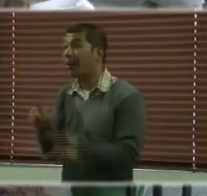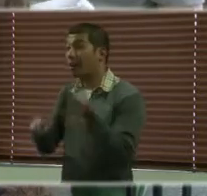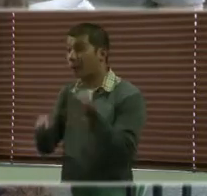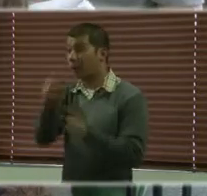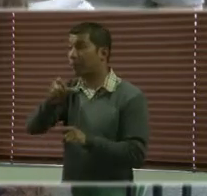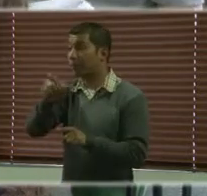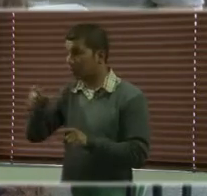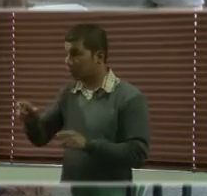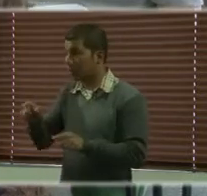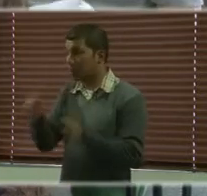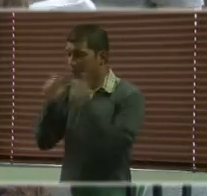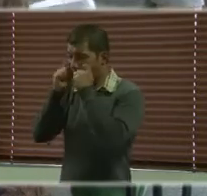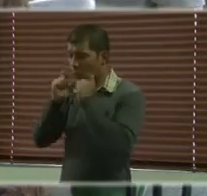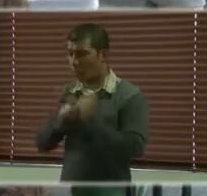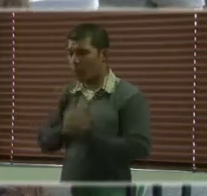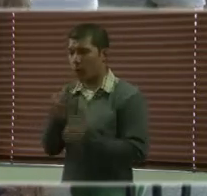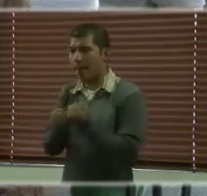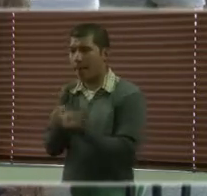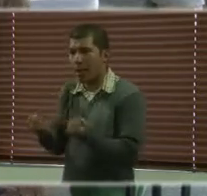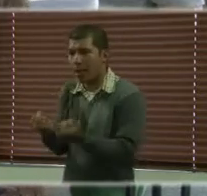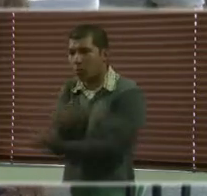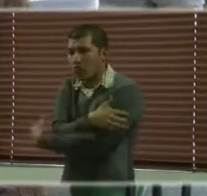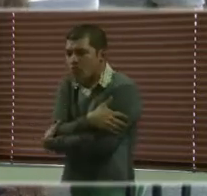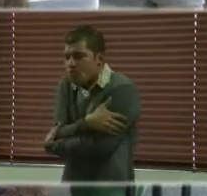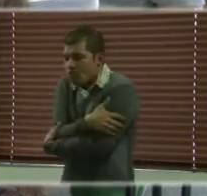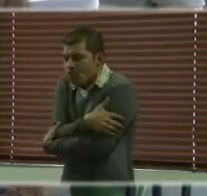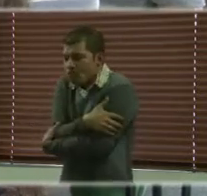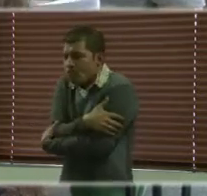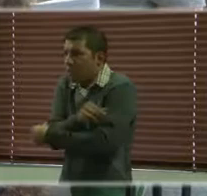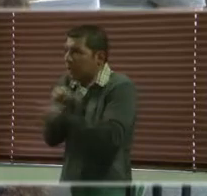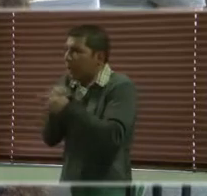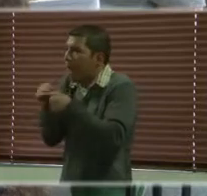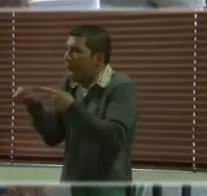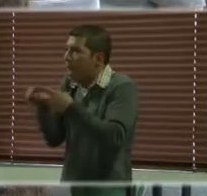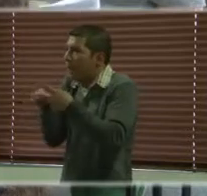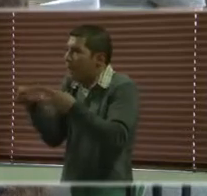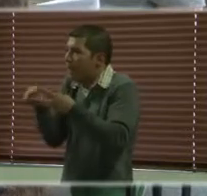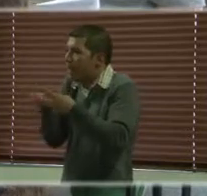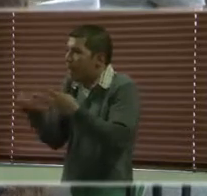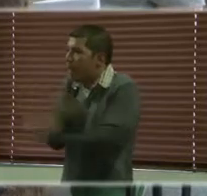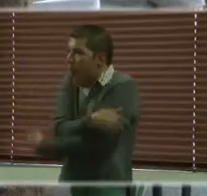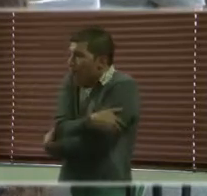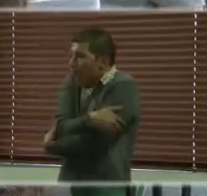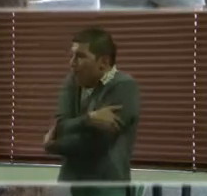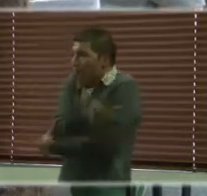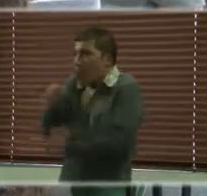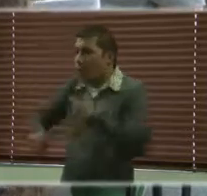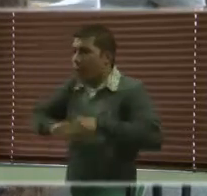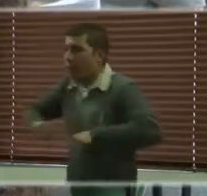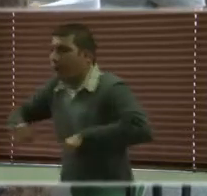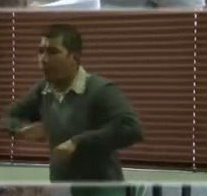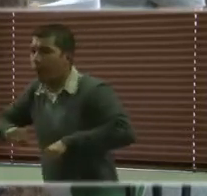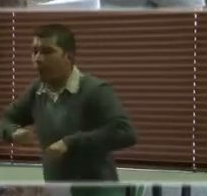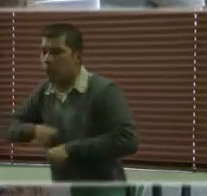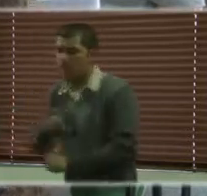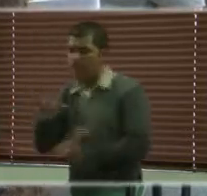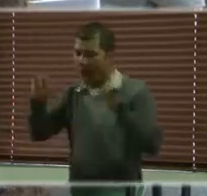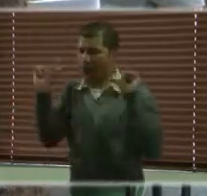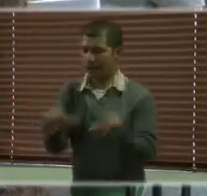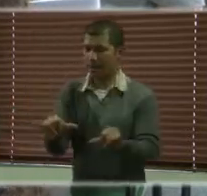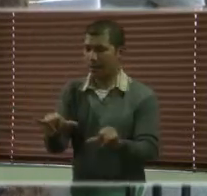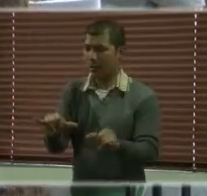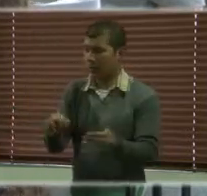tienen restricciones físicas por por semanas incluso eso se consideran torturas pero son estándares